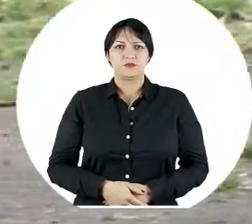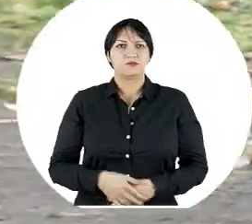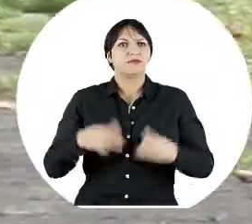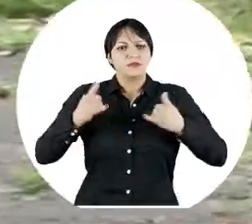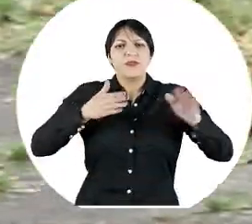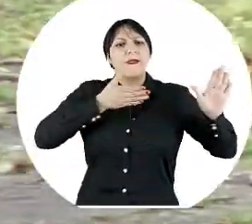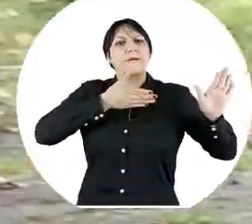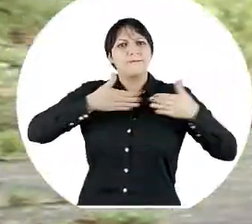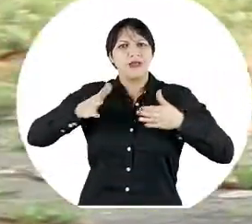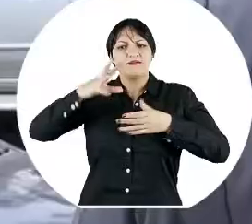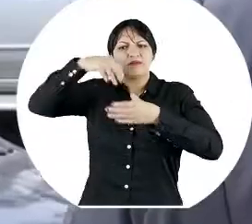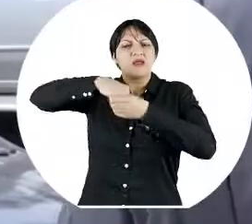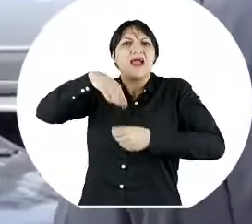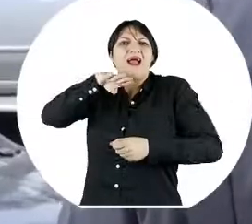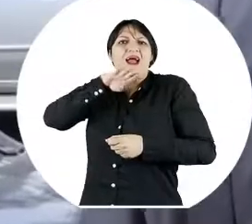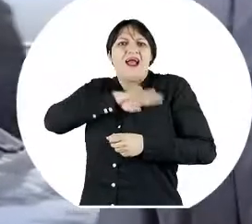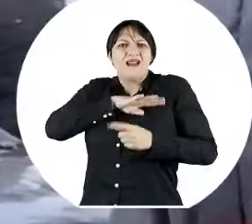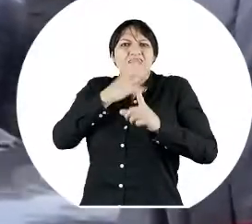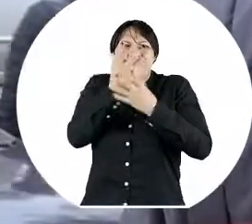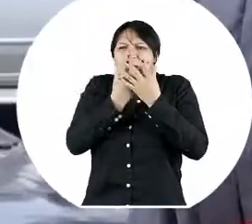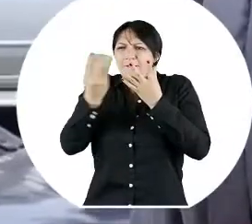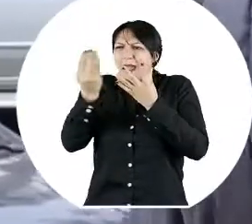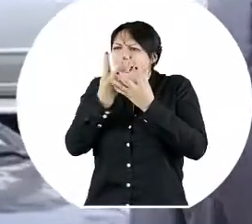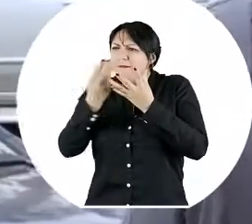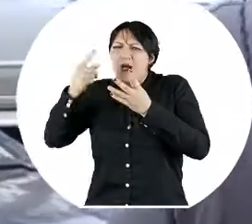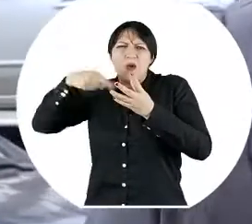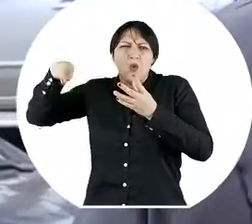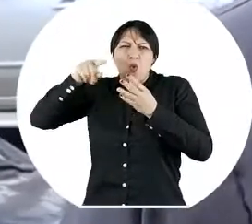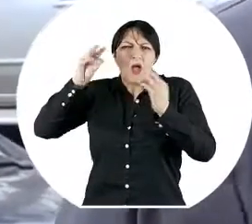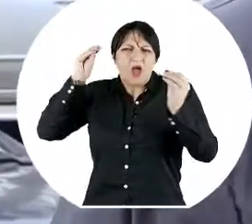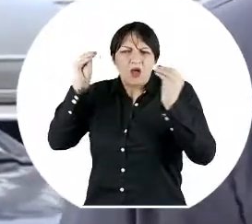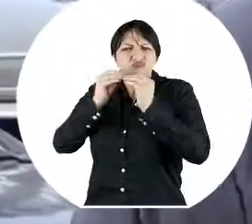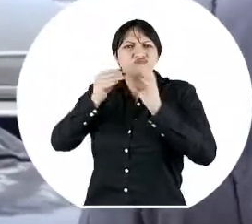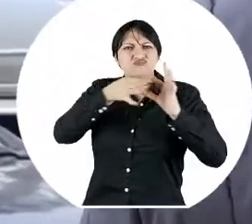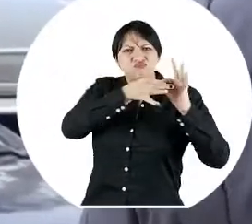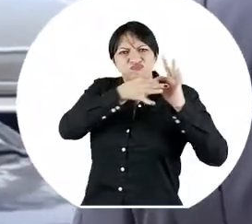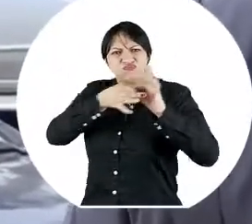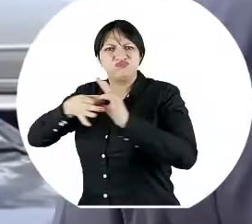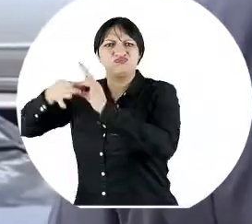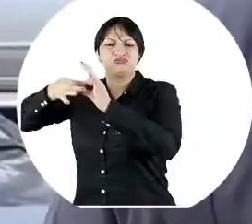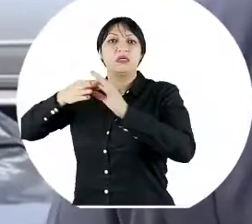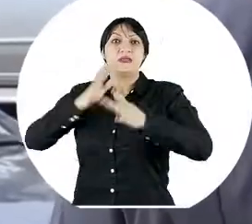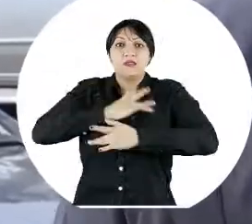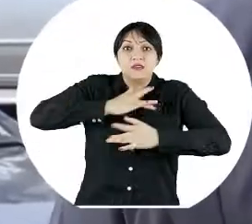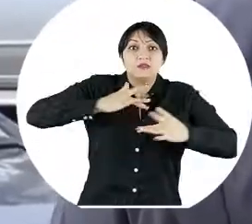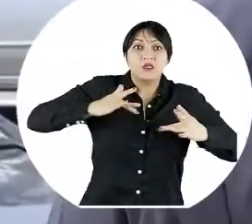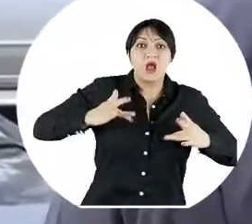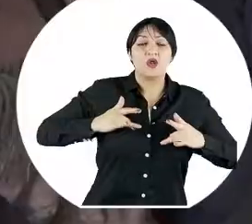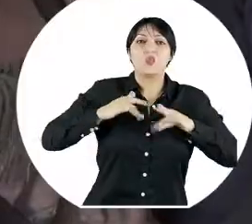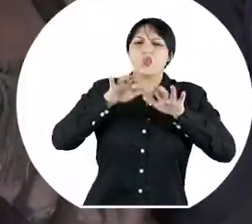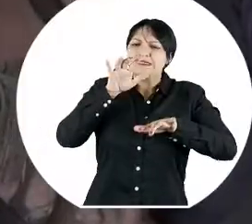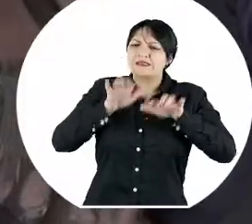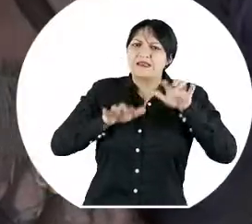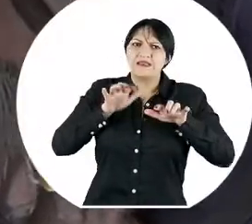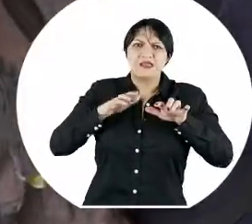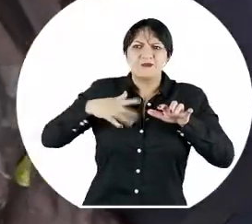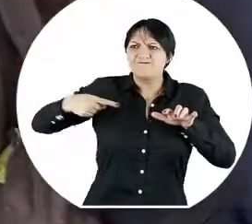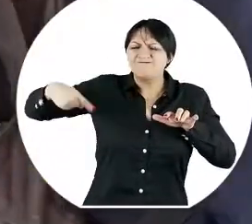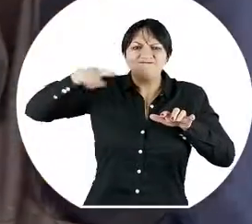Estamos articulados toda la administración municipal, desde la Secretaría de Salud con los grupos